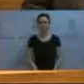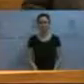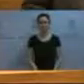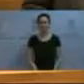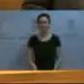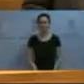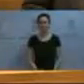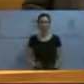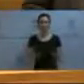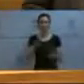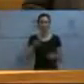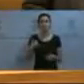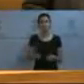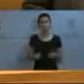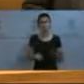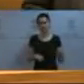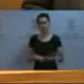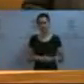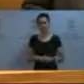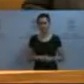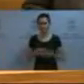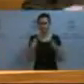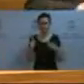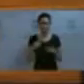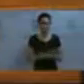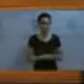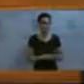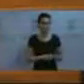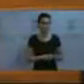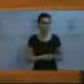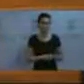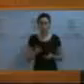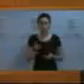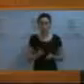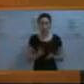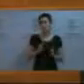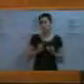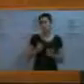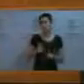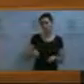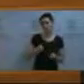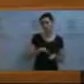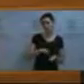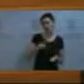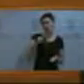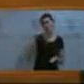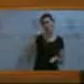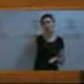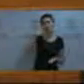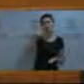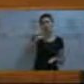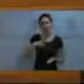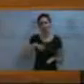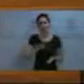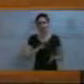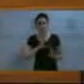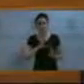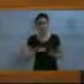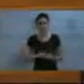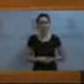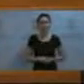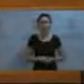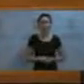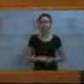señor consejero. Señor Suárez, tiene la palabra. Gracias, señor presidente. No sé cómo tomarme su último que me ha dicho, lo del buen servicio de inteligencia. No